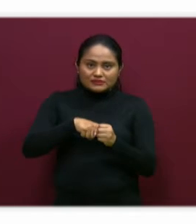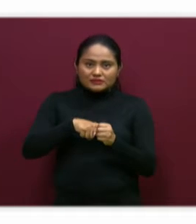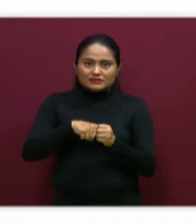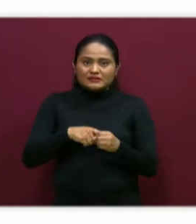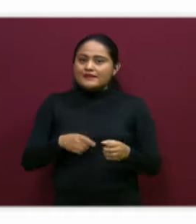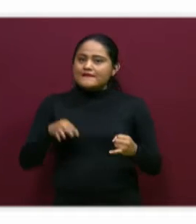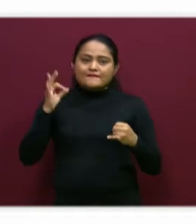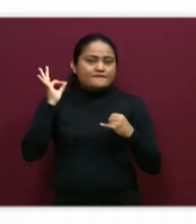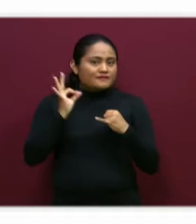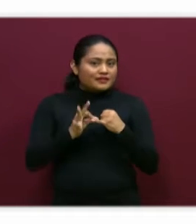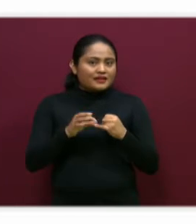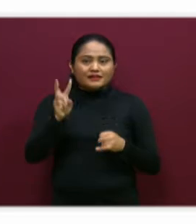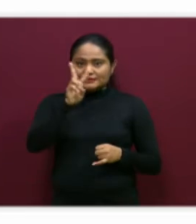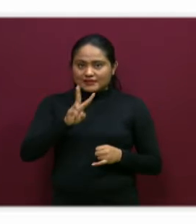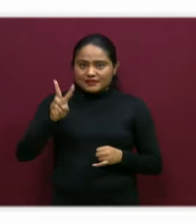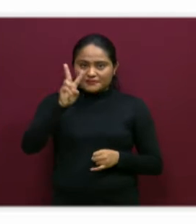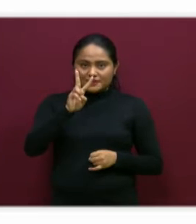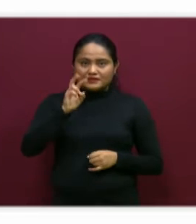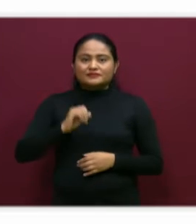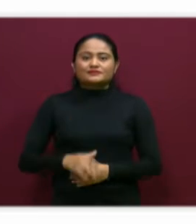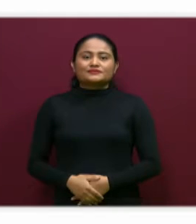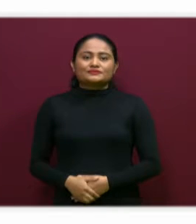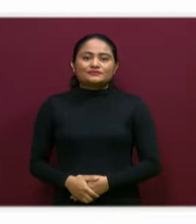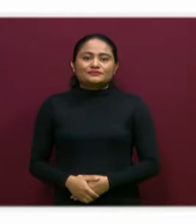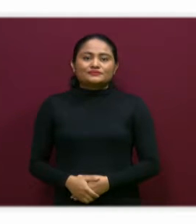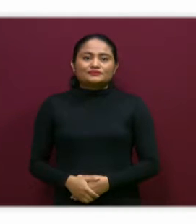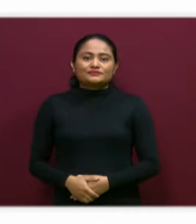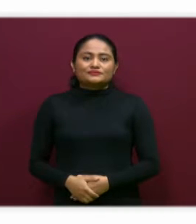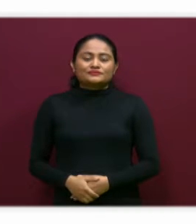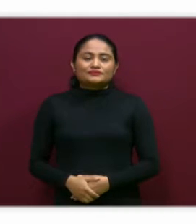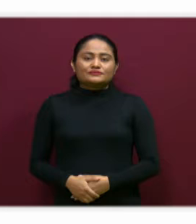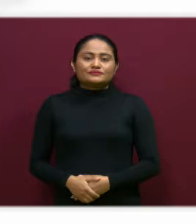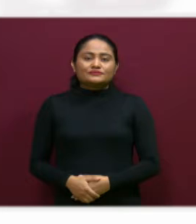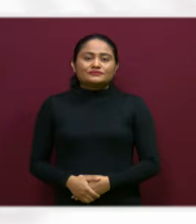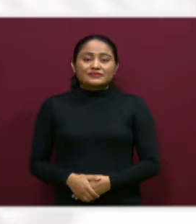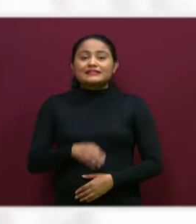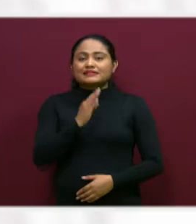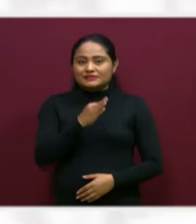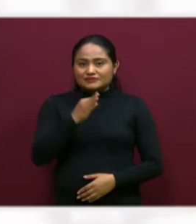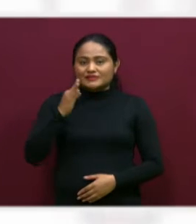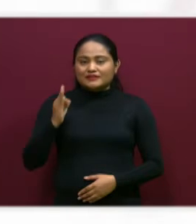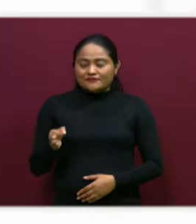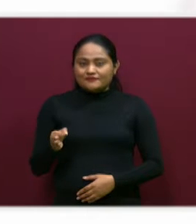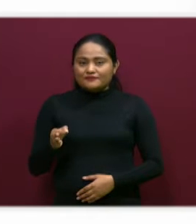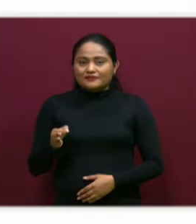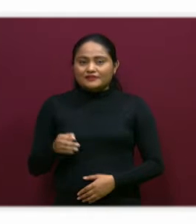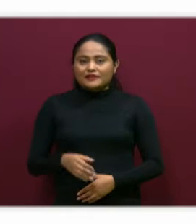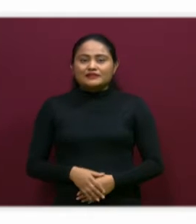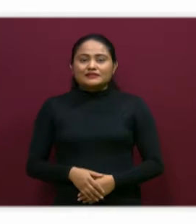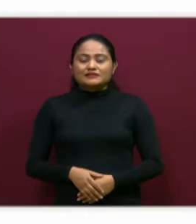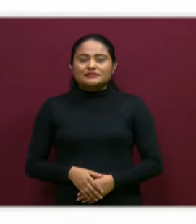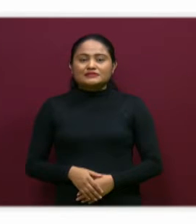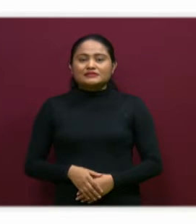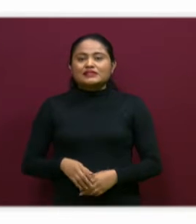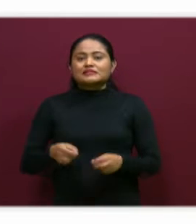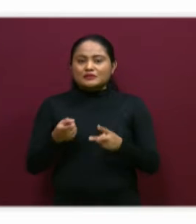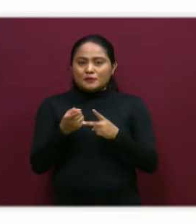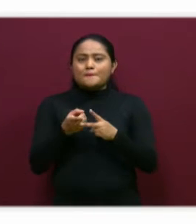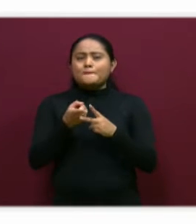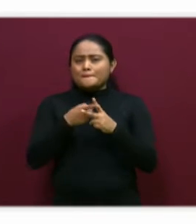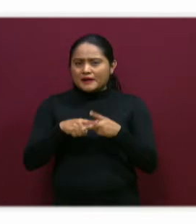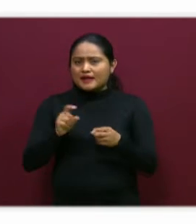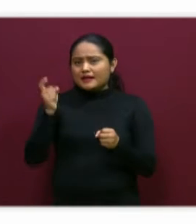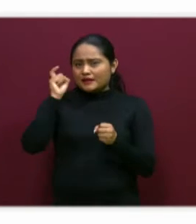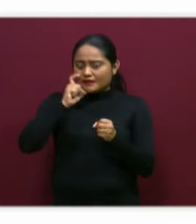día viernes entonces esas son las las fechas que se tienen los periodos de inscripción del 13 al 16